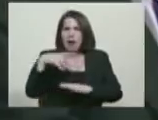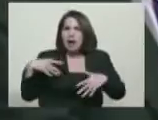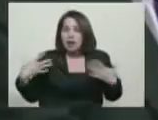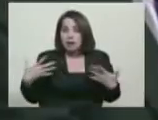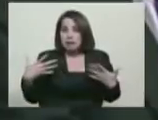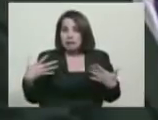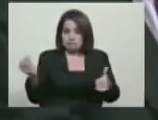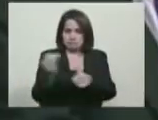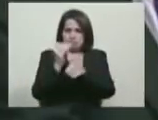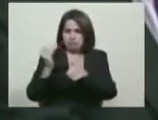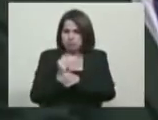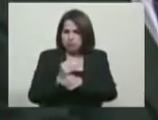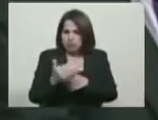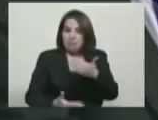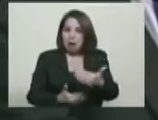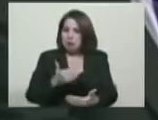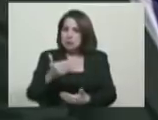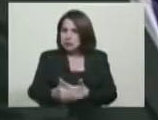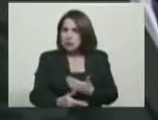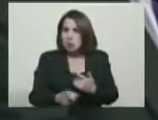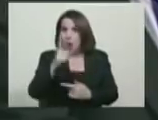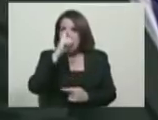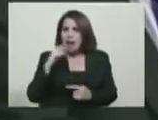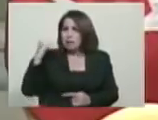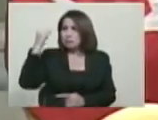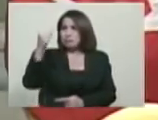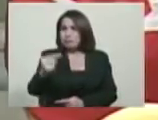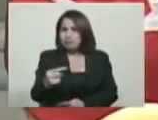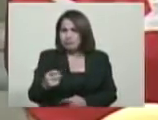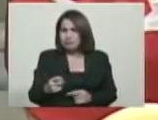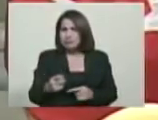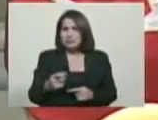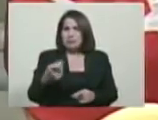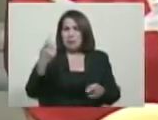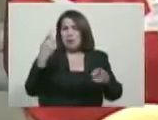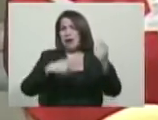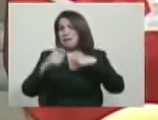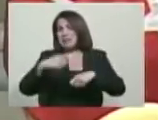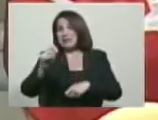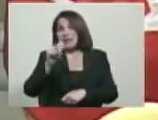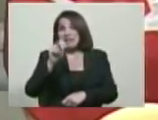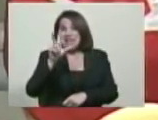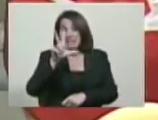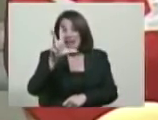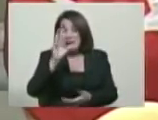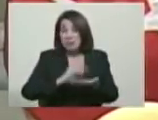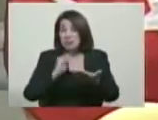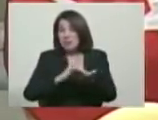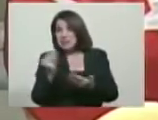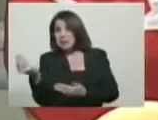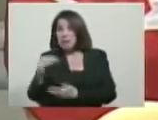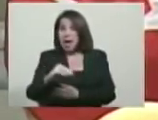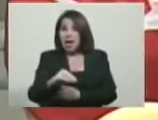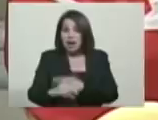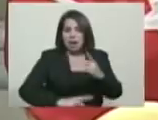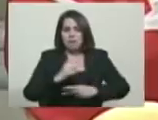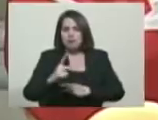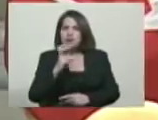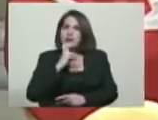que va avanzando. Próximo año vamos a romper récord. Vamos a triplicar la producción de oro y además vamos